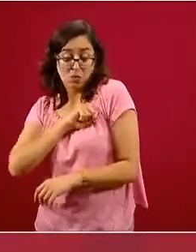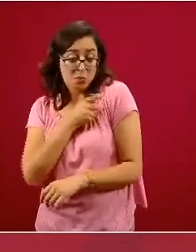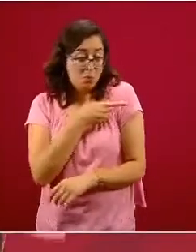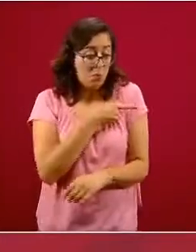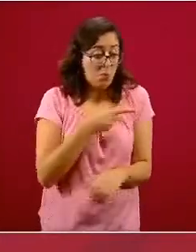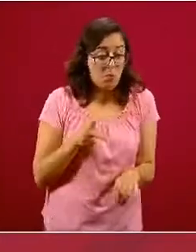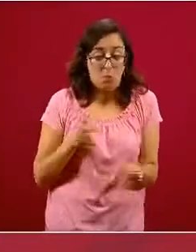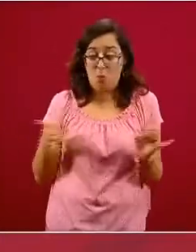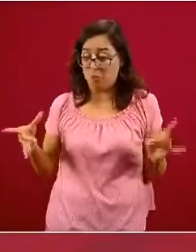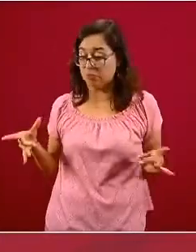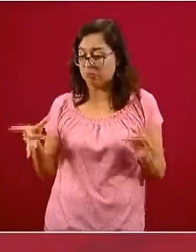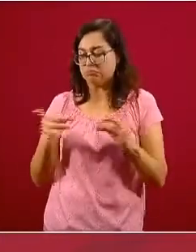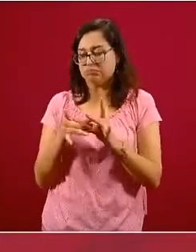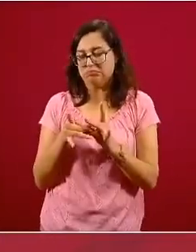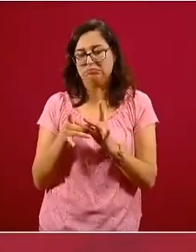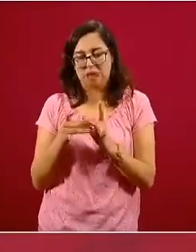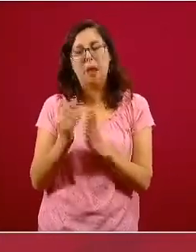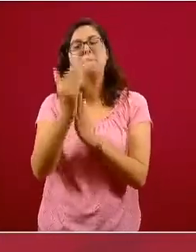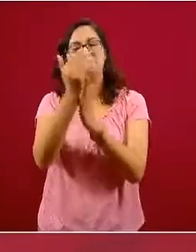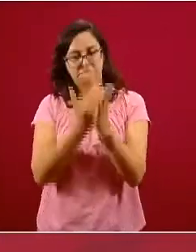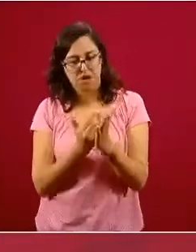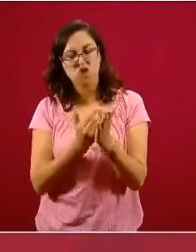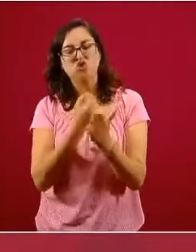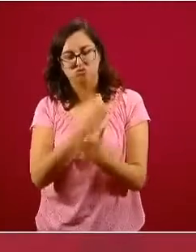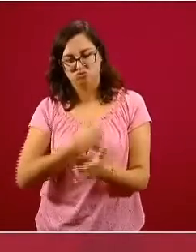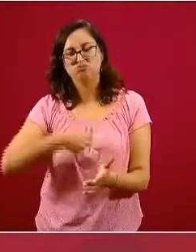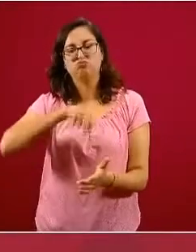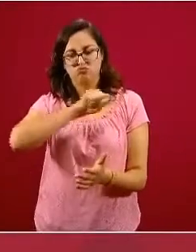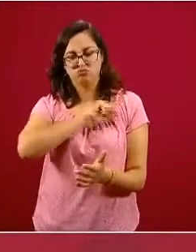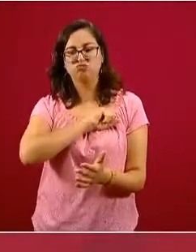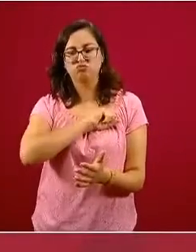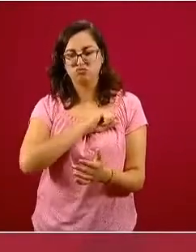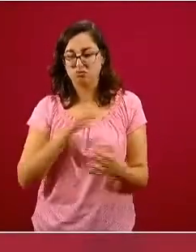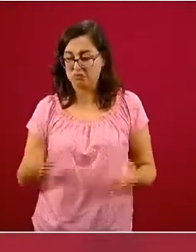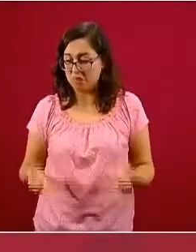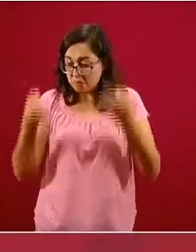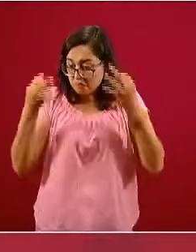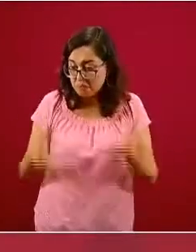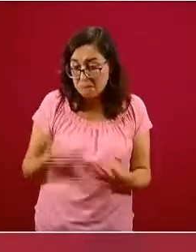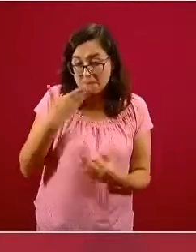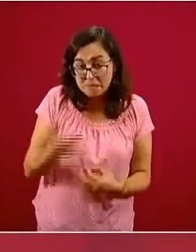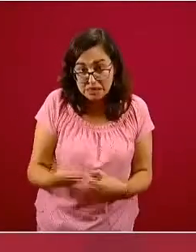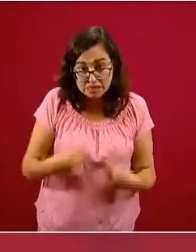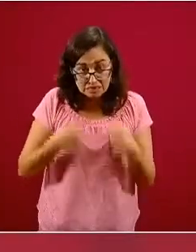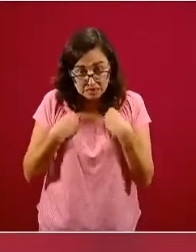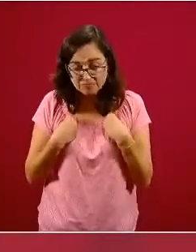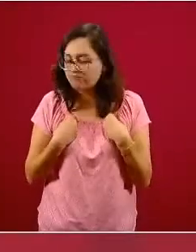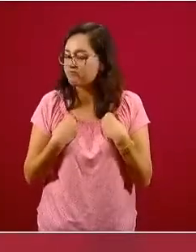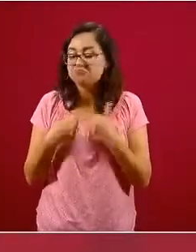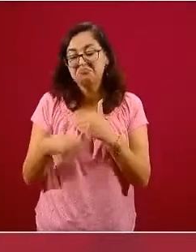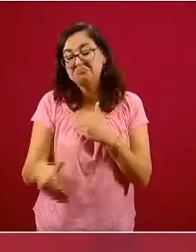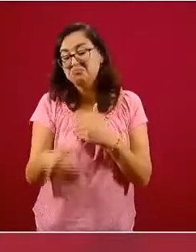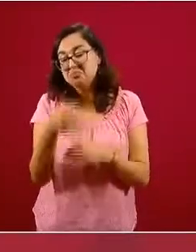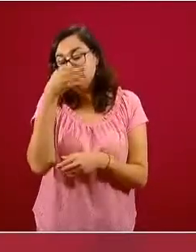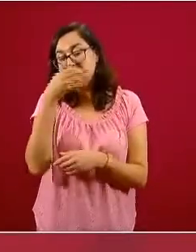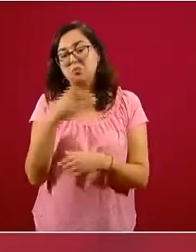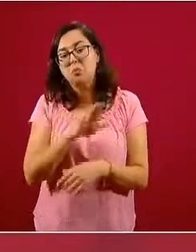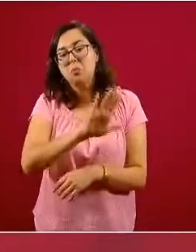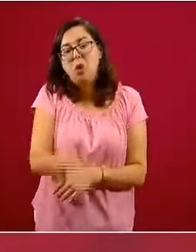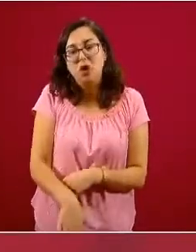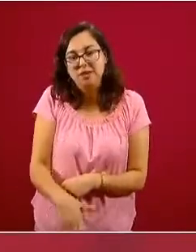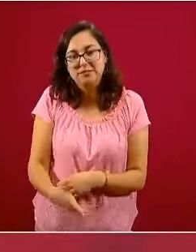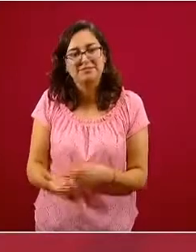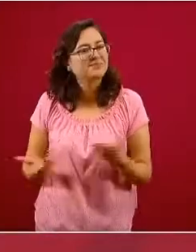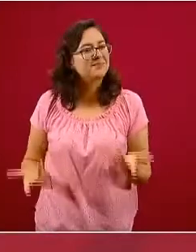pobreza y menor salud, menor calidad de vida, menor duración de la vida. Esto se